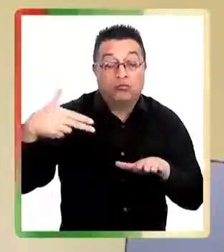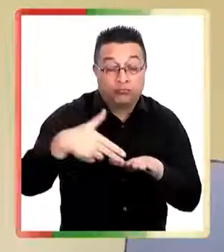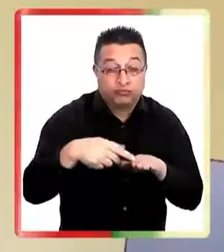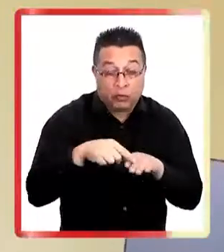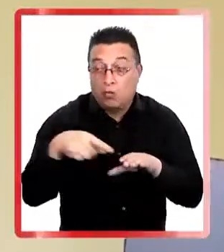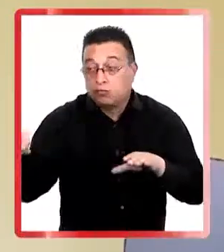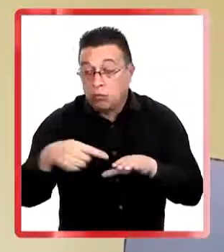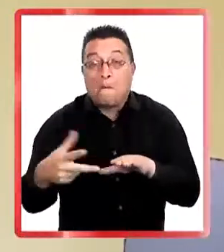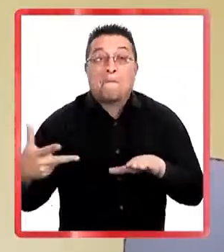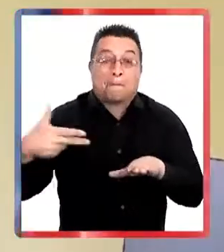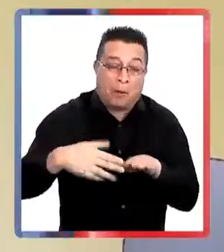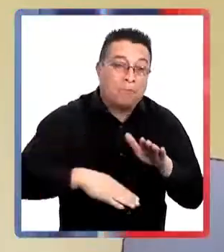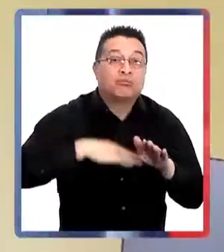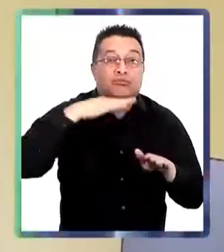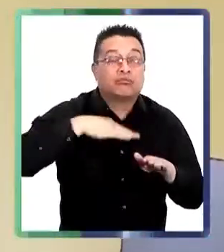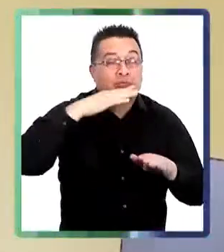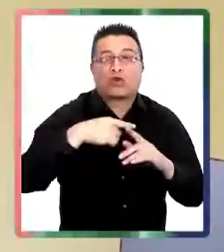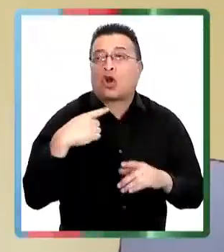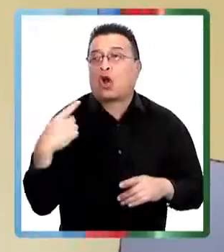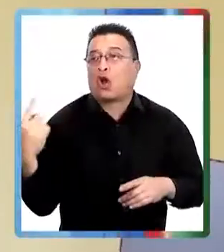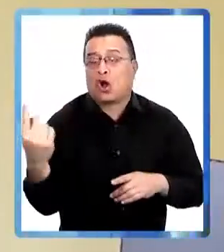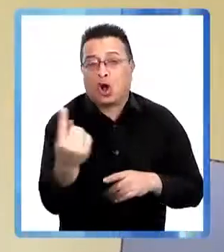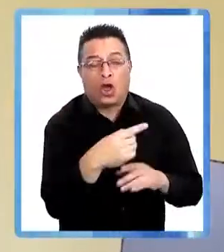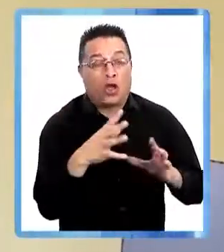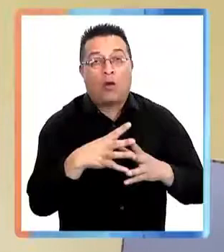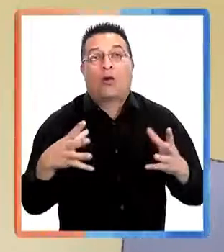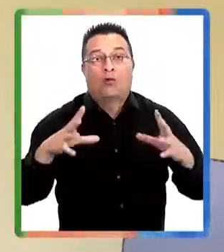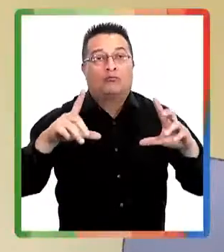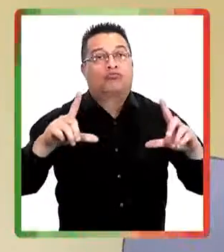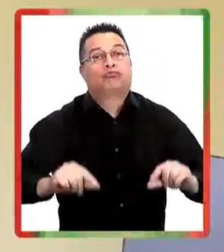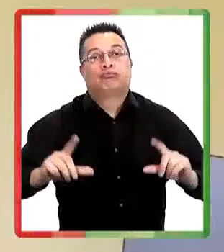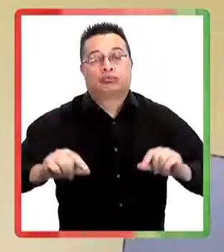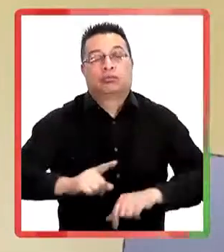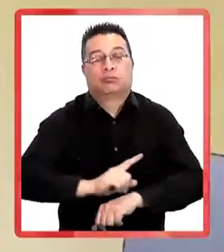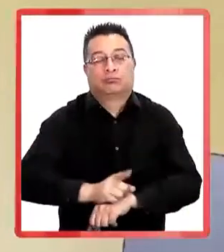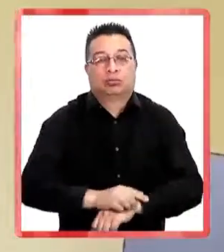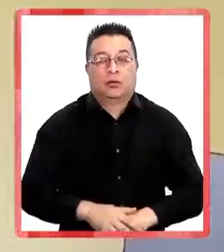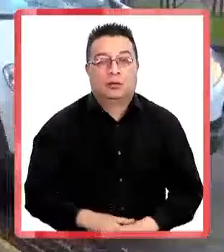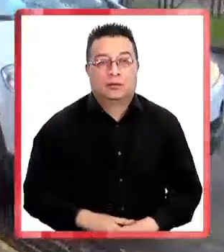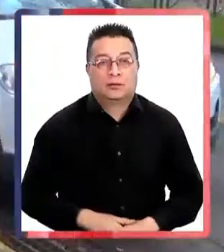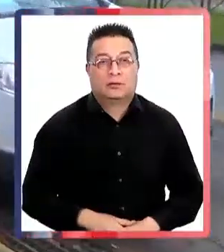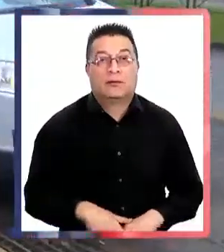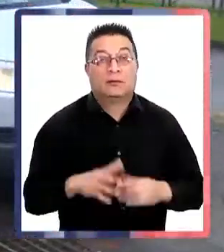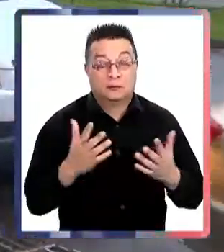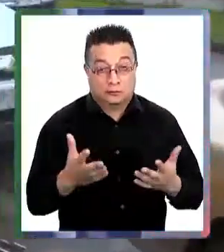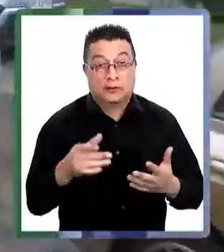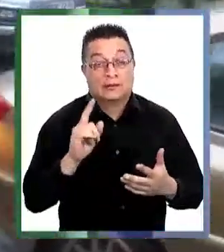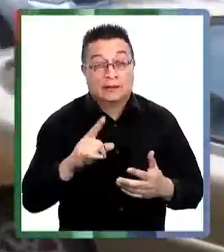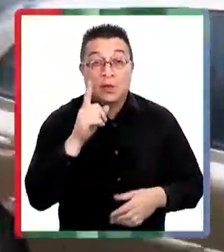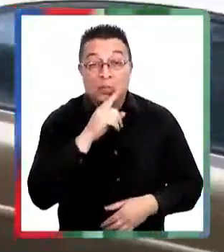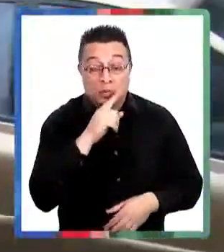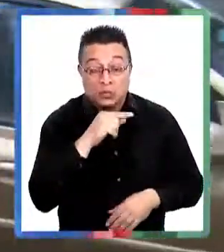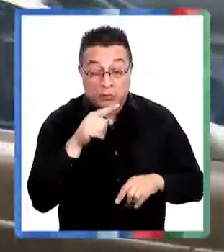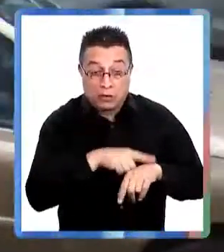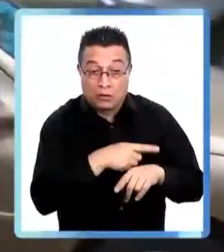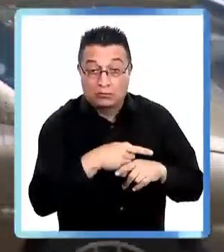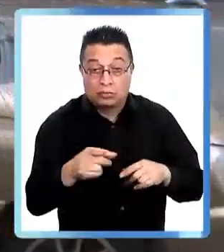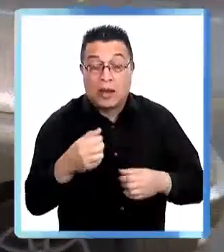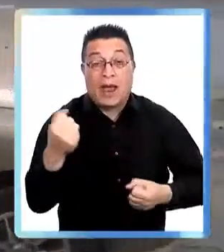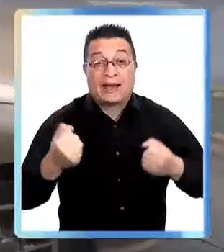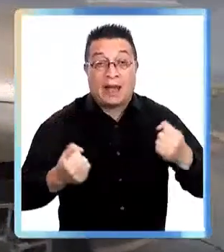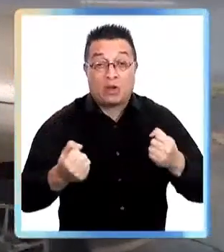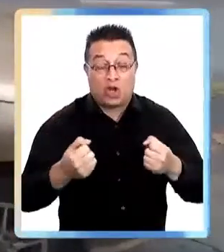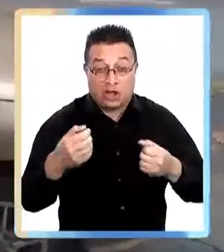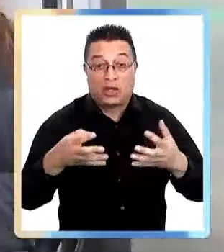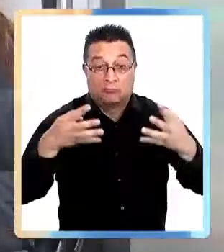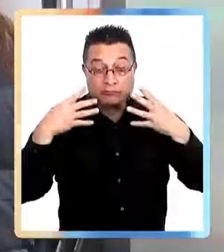cargar combustible, pero ya estamos volviendo absolutamente a la normalidad. A pesar de que durante las últimas horas